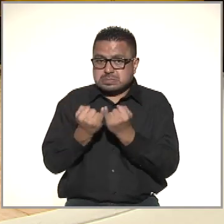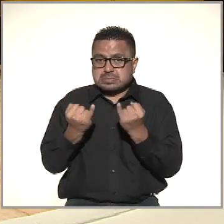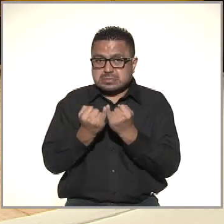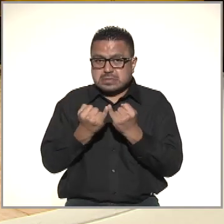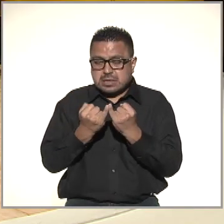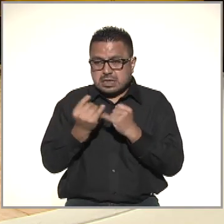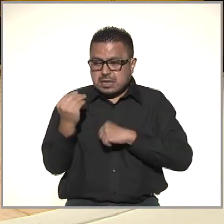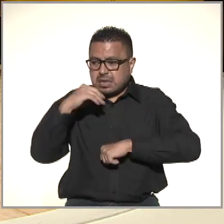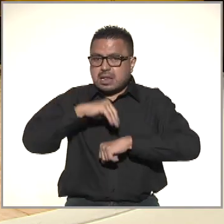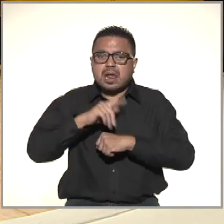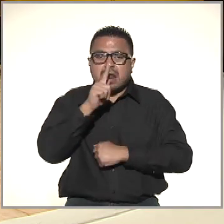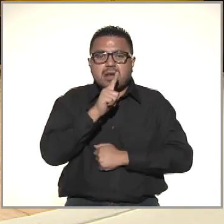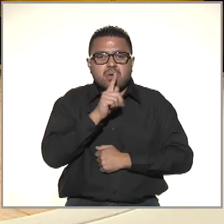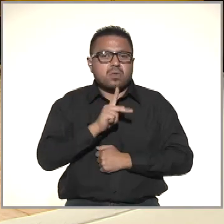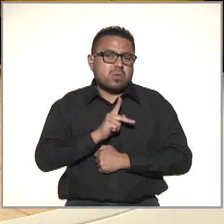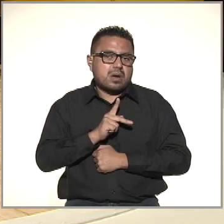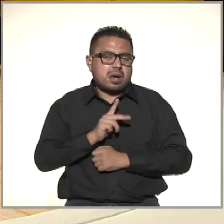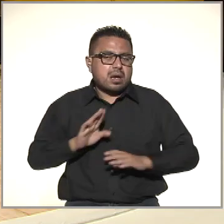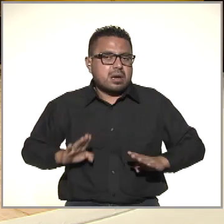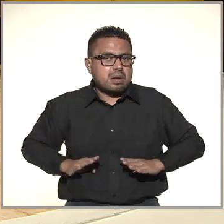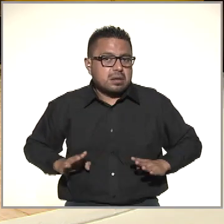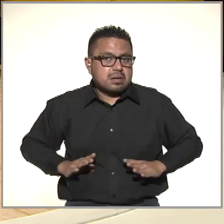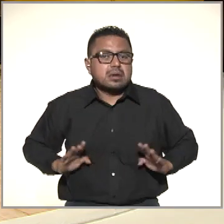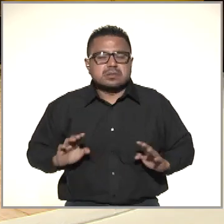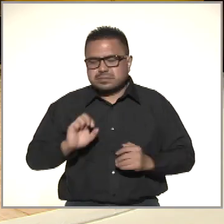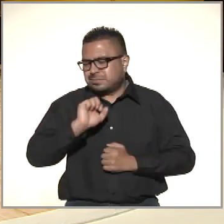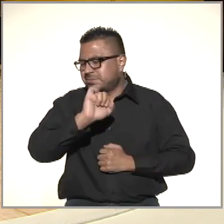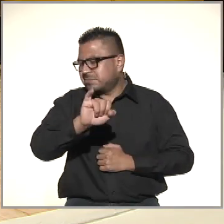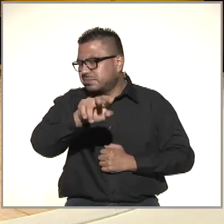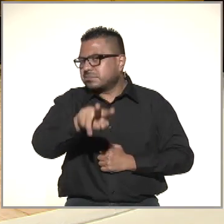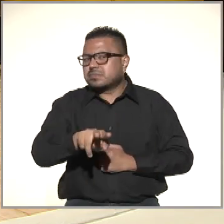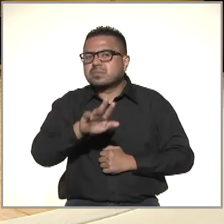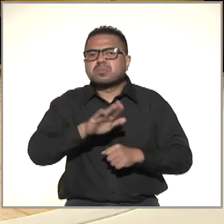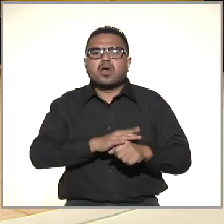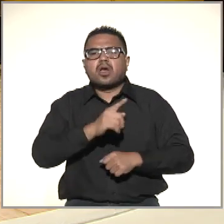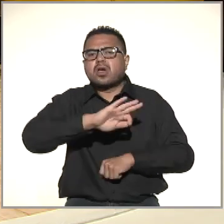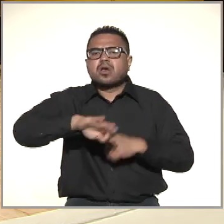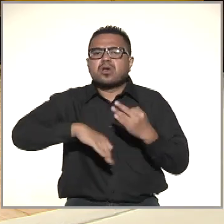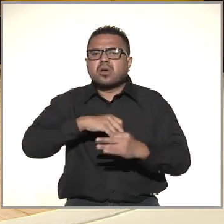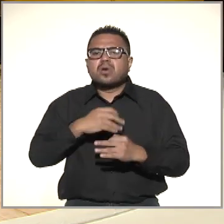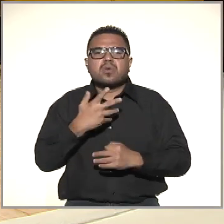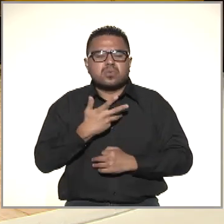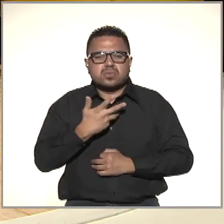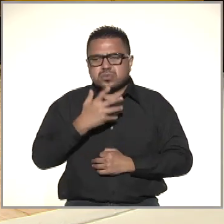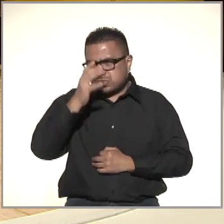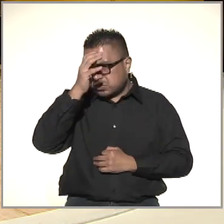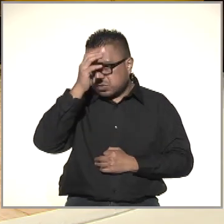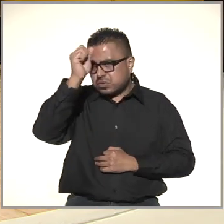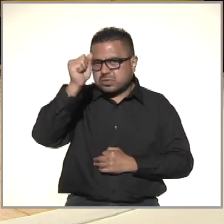un lenguaje propio. No, por supuesto, porque se ocupan también los términos propios